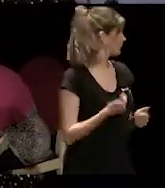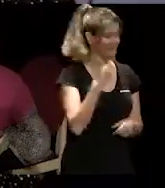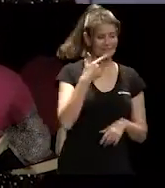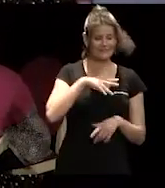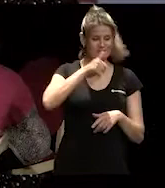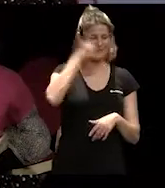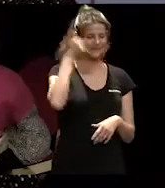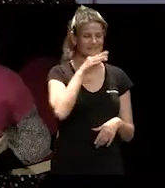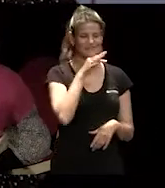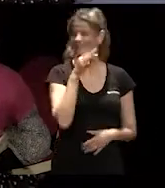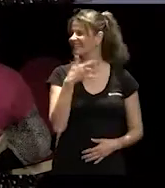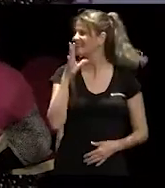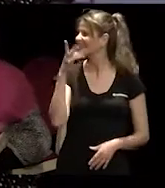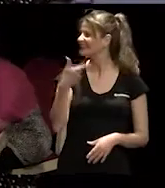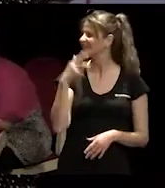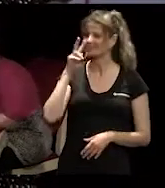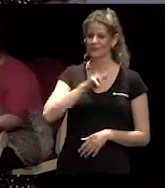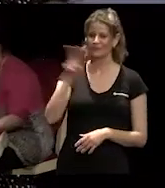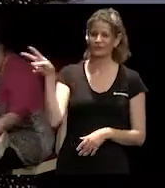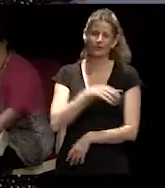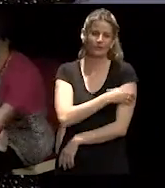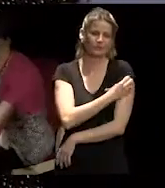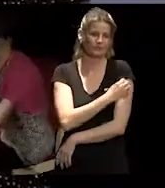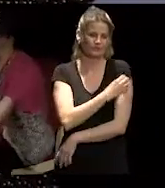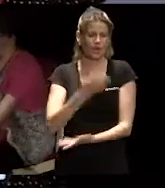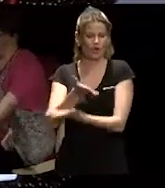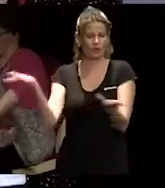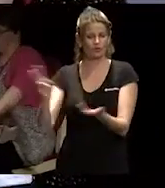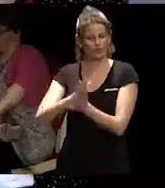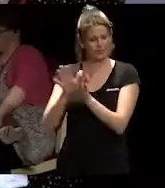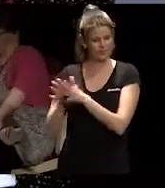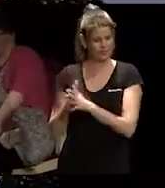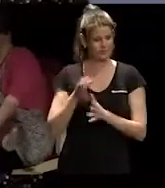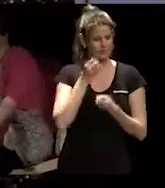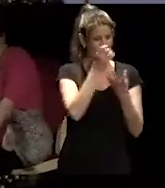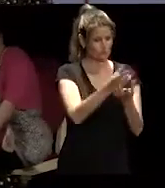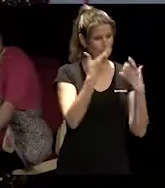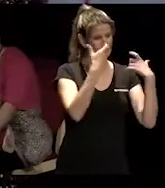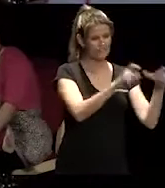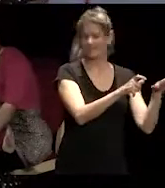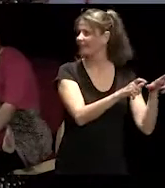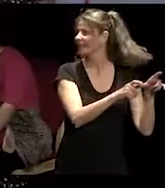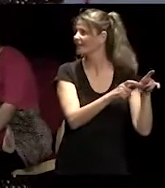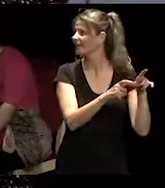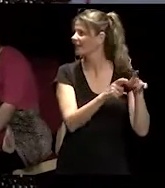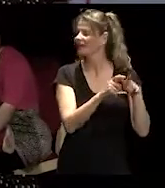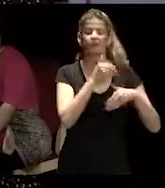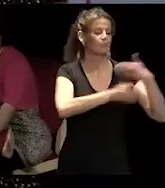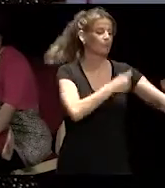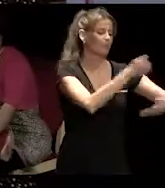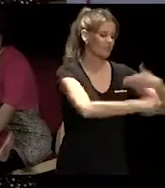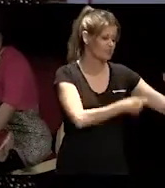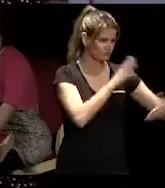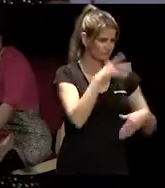porque, como estamos viendo aquí al resto de compañeros, si éramos conscientes, lo que vamos a contar es una parte que estamos en proceso, por así